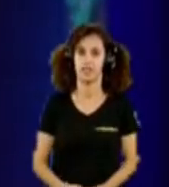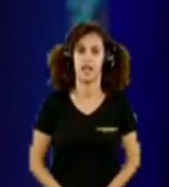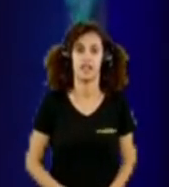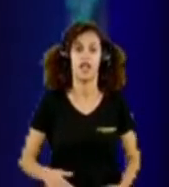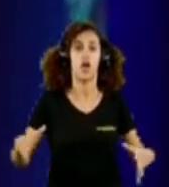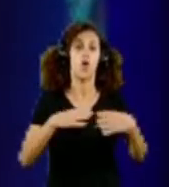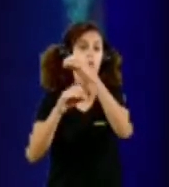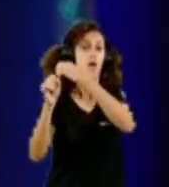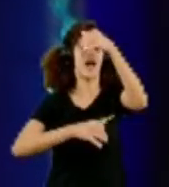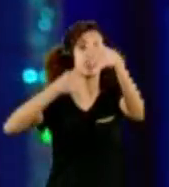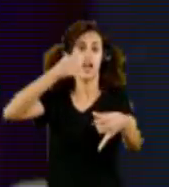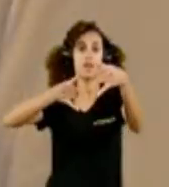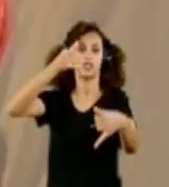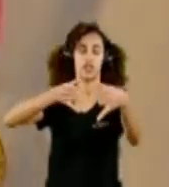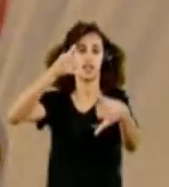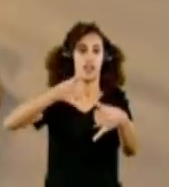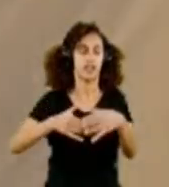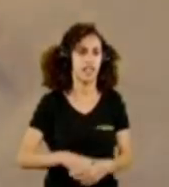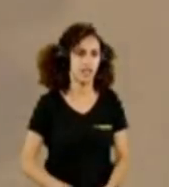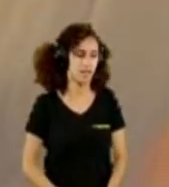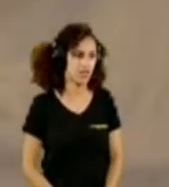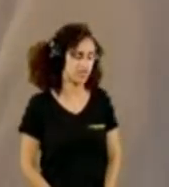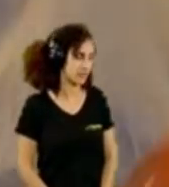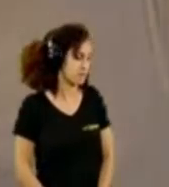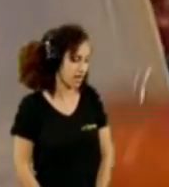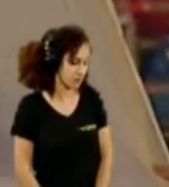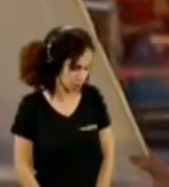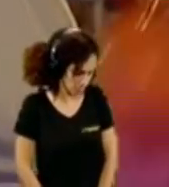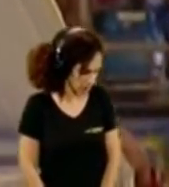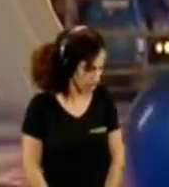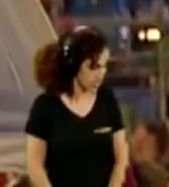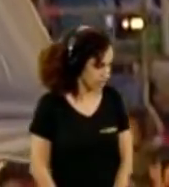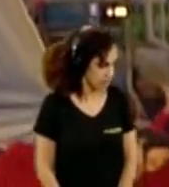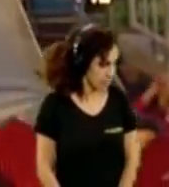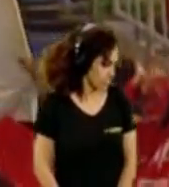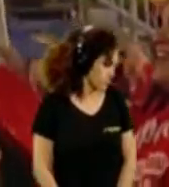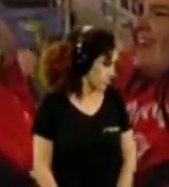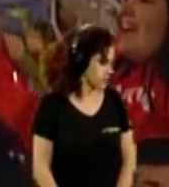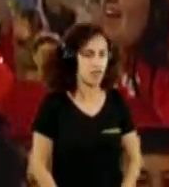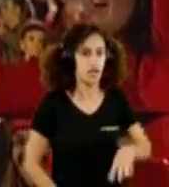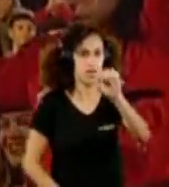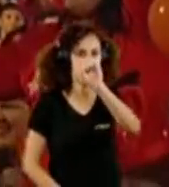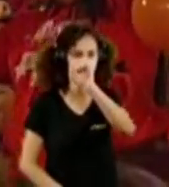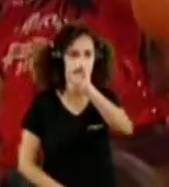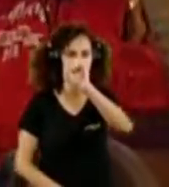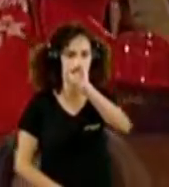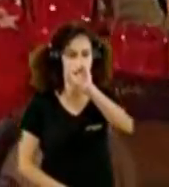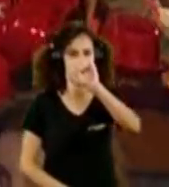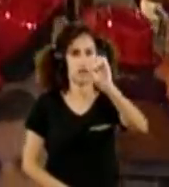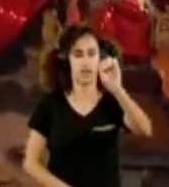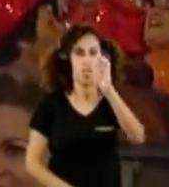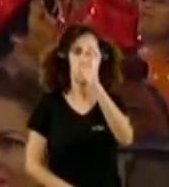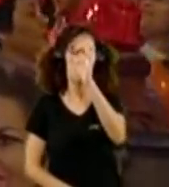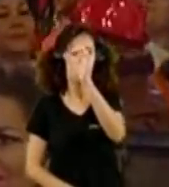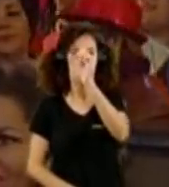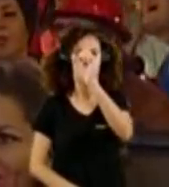Los Trapasones. Ahí presentan precisamente, dirigidos por Geray Hernández Ruiz. Le mando un gran